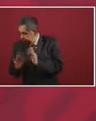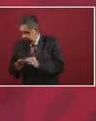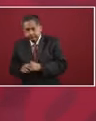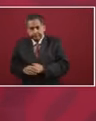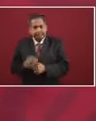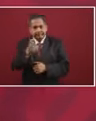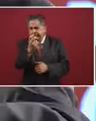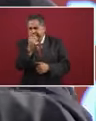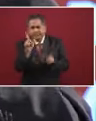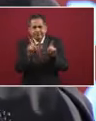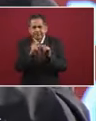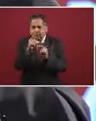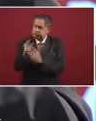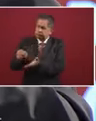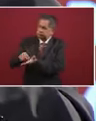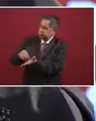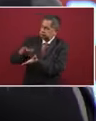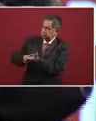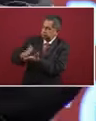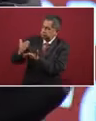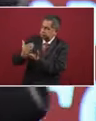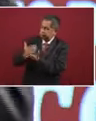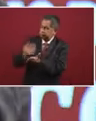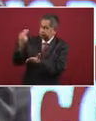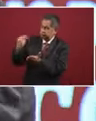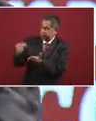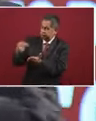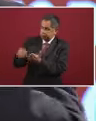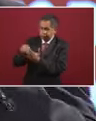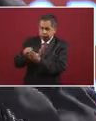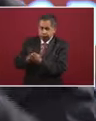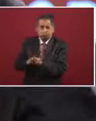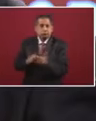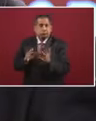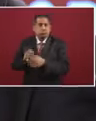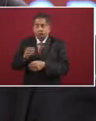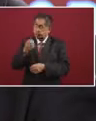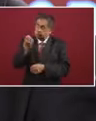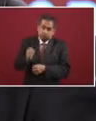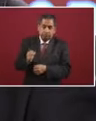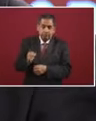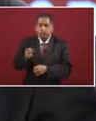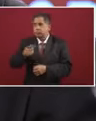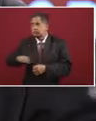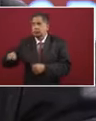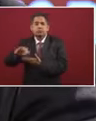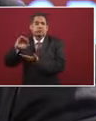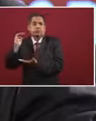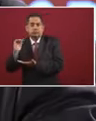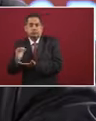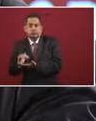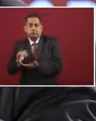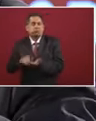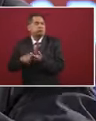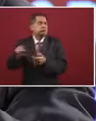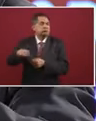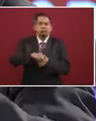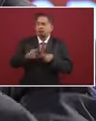medida ha traído consigo un descenso en el flujo anónimo, frecuentemente en manos de